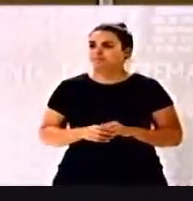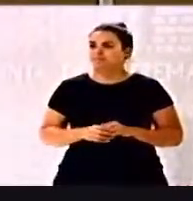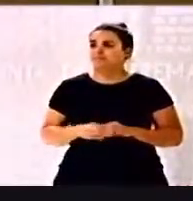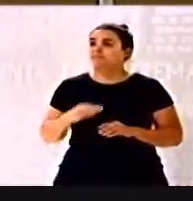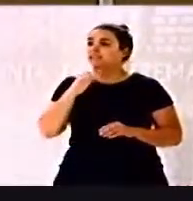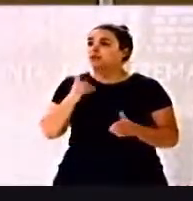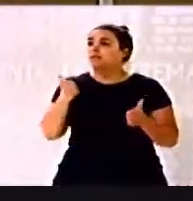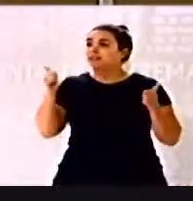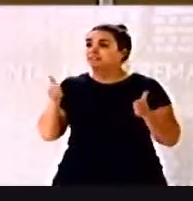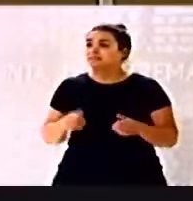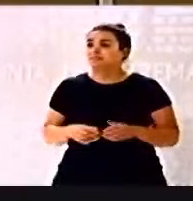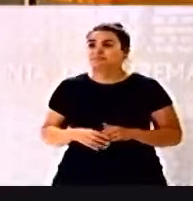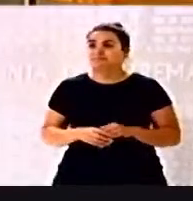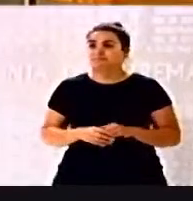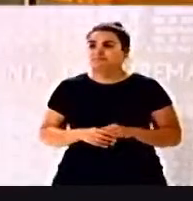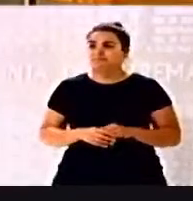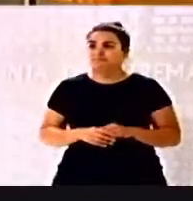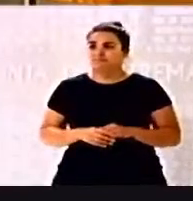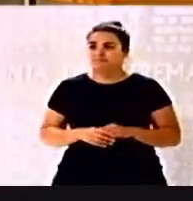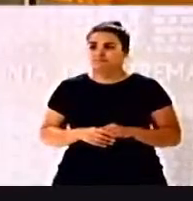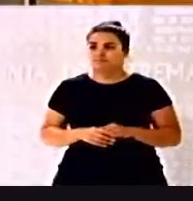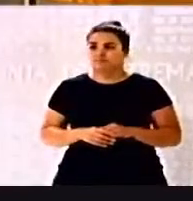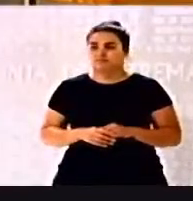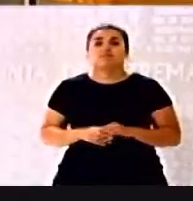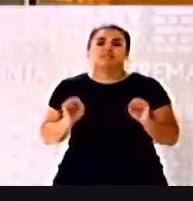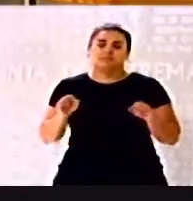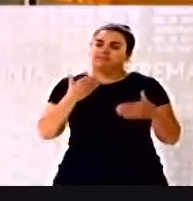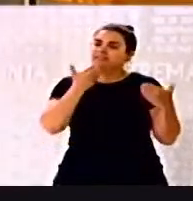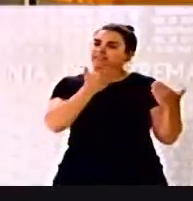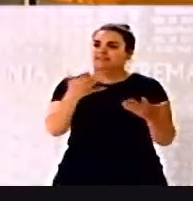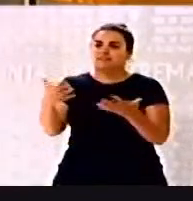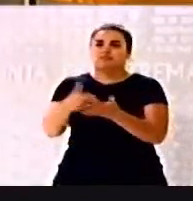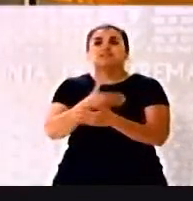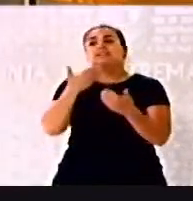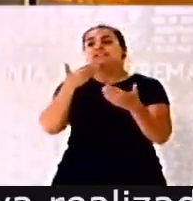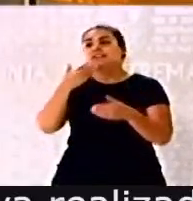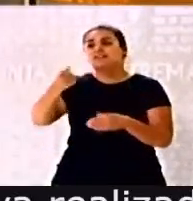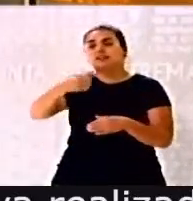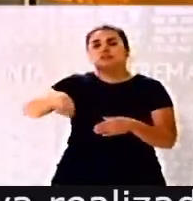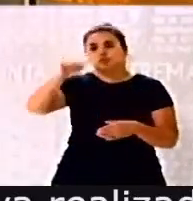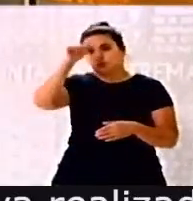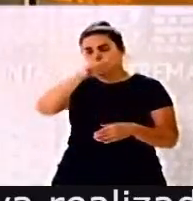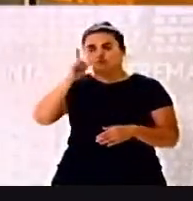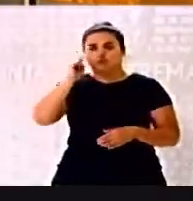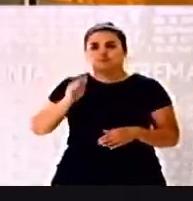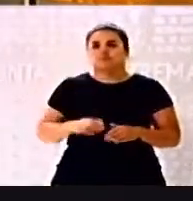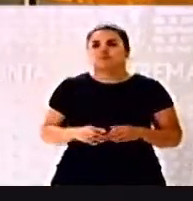¿Alguna cuestión más? Pues muchísimas gracias a todos. Muchísimas gracias a todos y a todas.